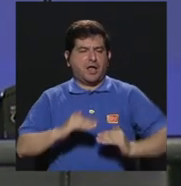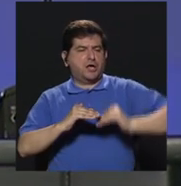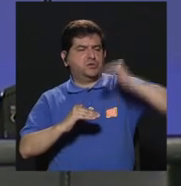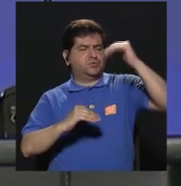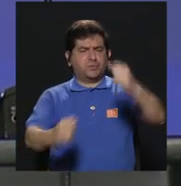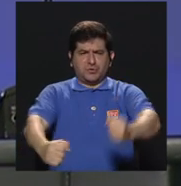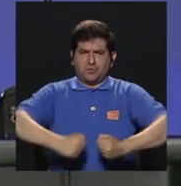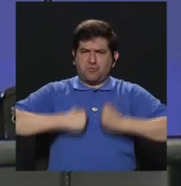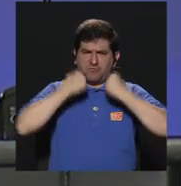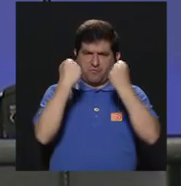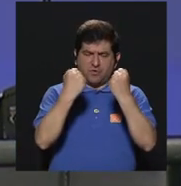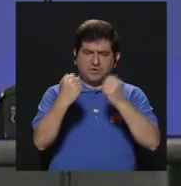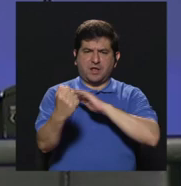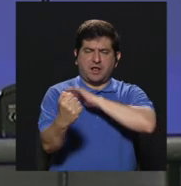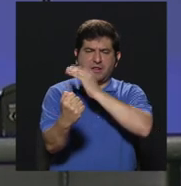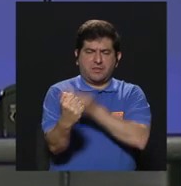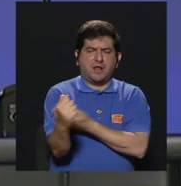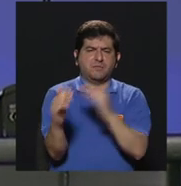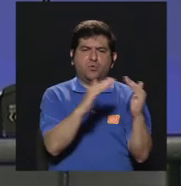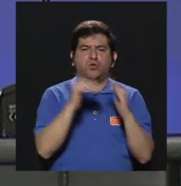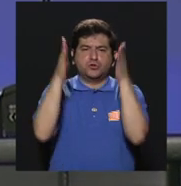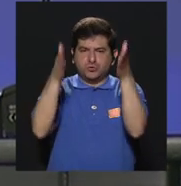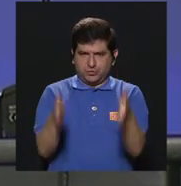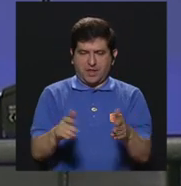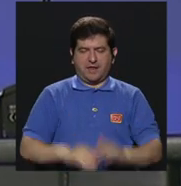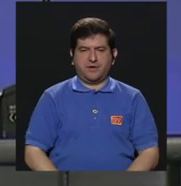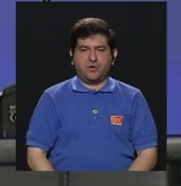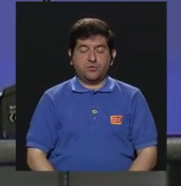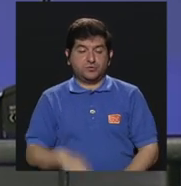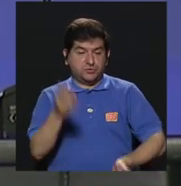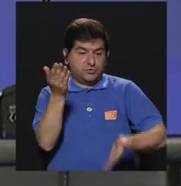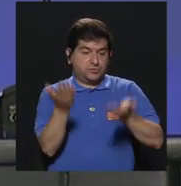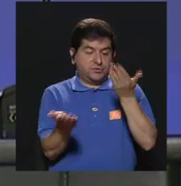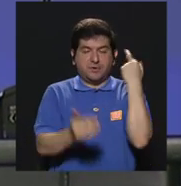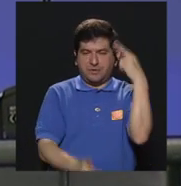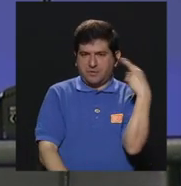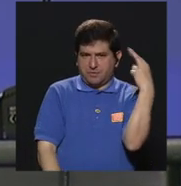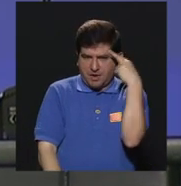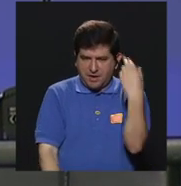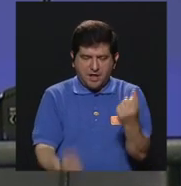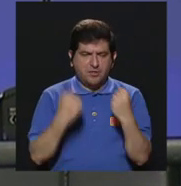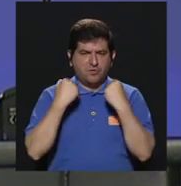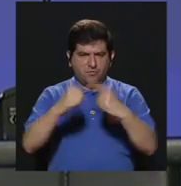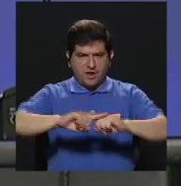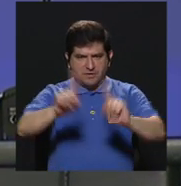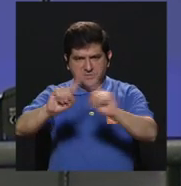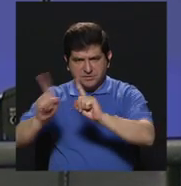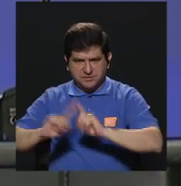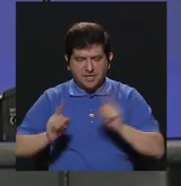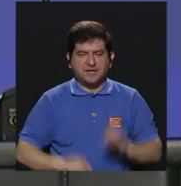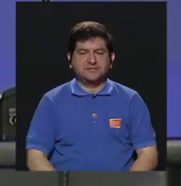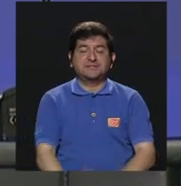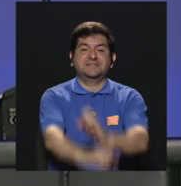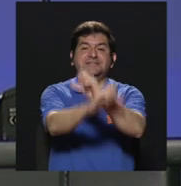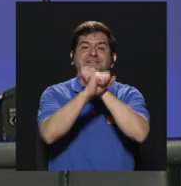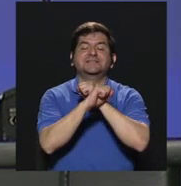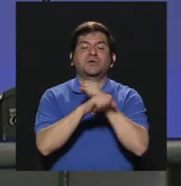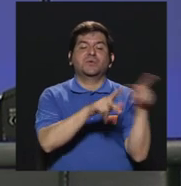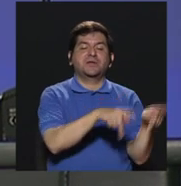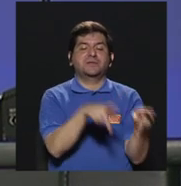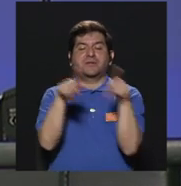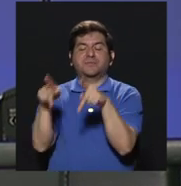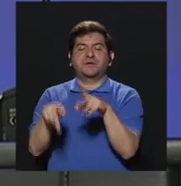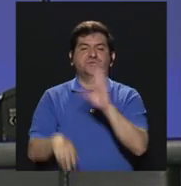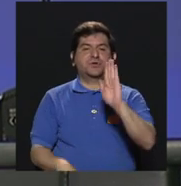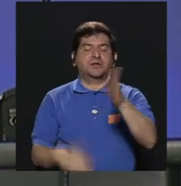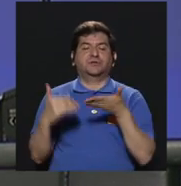el fortalecimiento del poder civil, el balance razonable de fuerzas, la seguridad de las personas